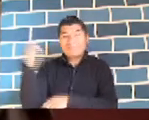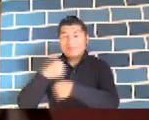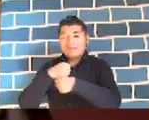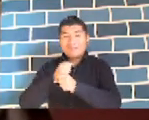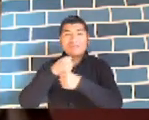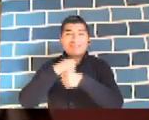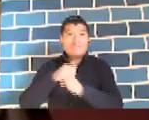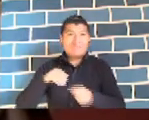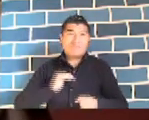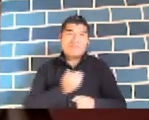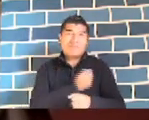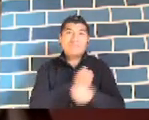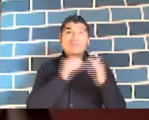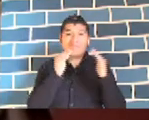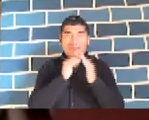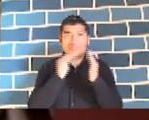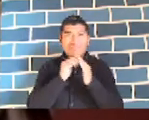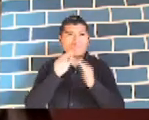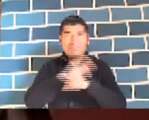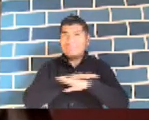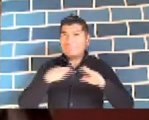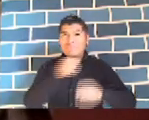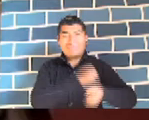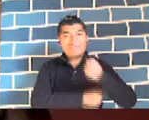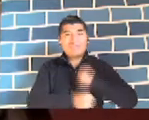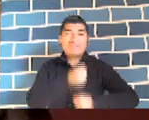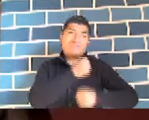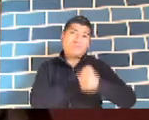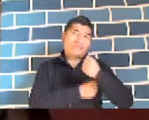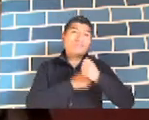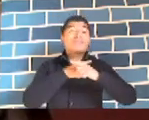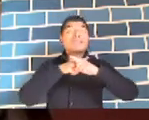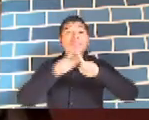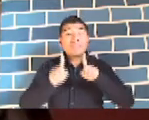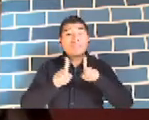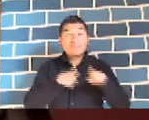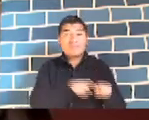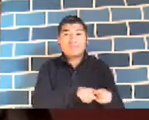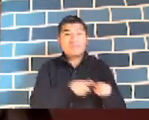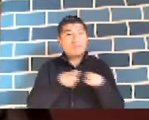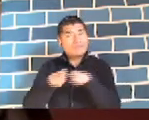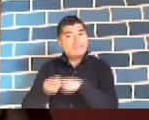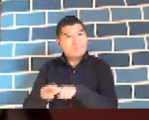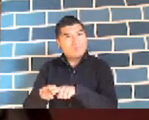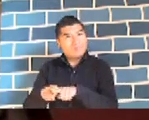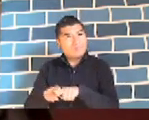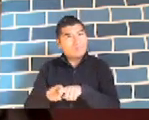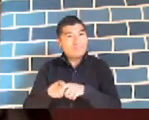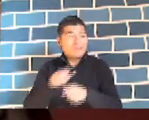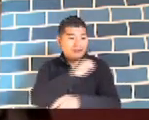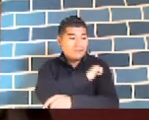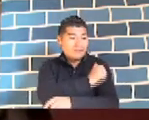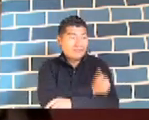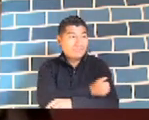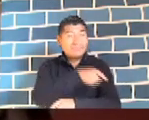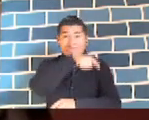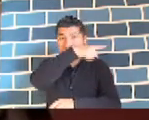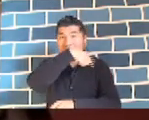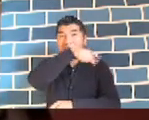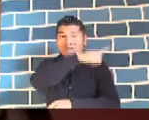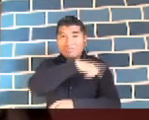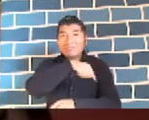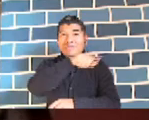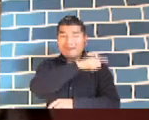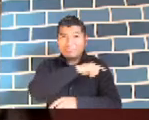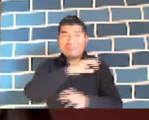nuestra casa común no sufra pero sobre todo les tocará a las autoridades correspondientes